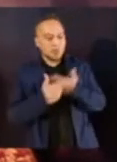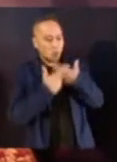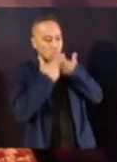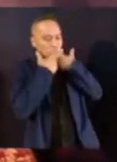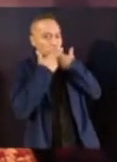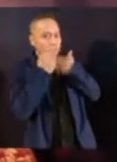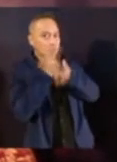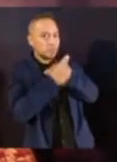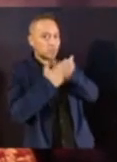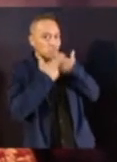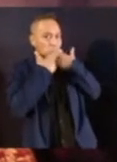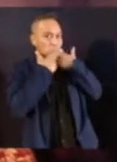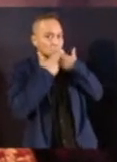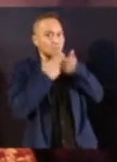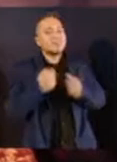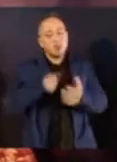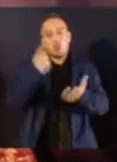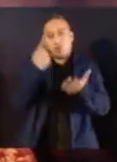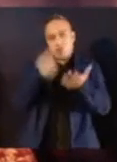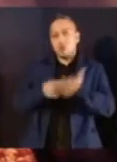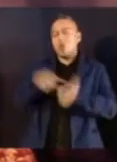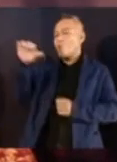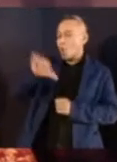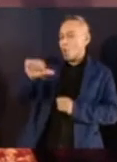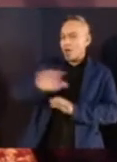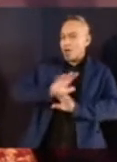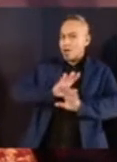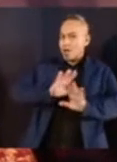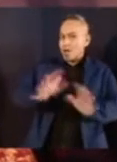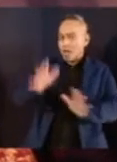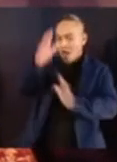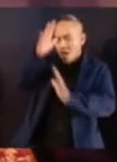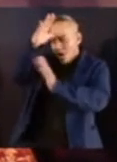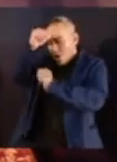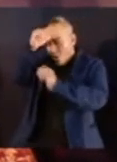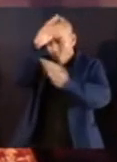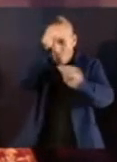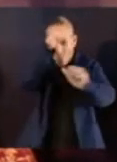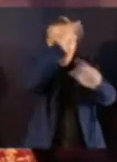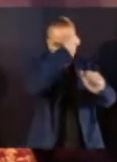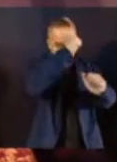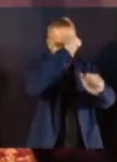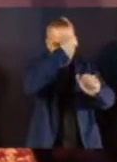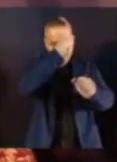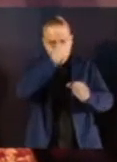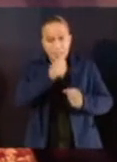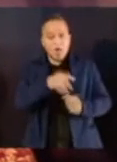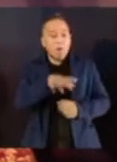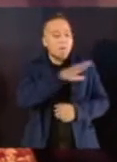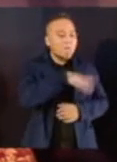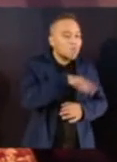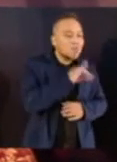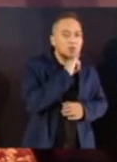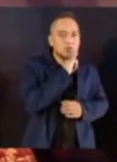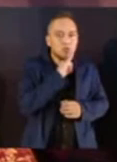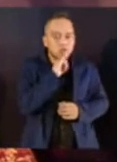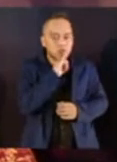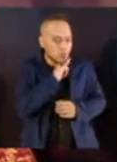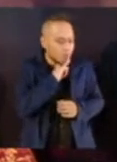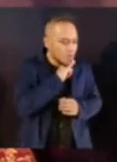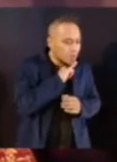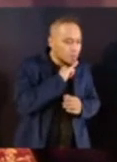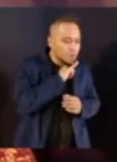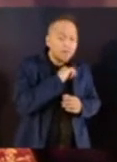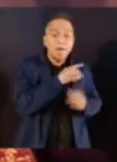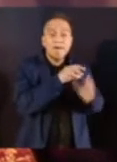hay un consenso generalizado sobre el hecho de que cada lengua que muere representa también la muerte de una